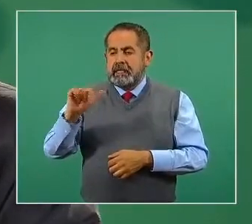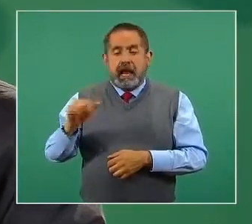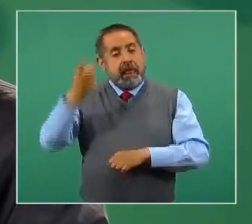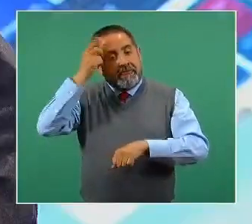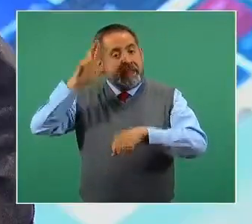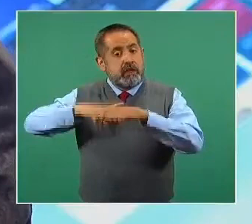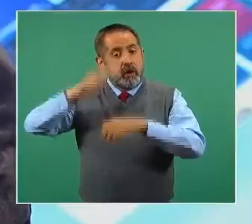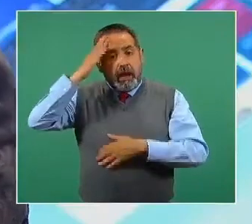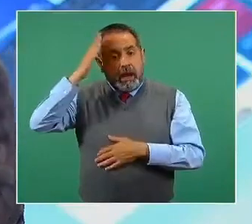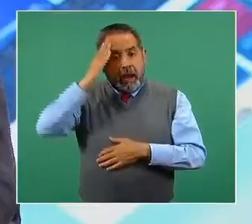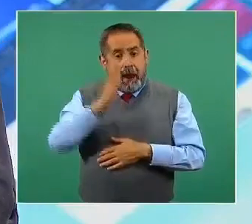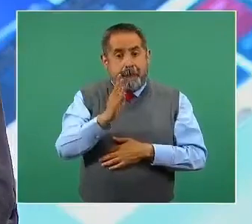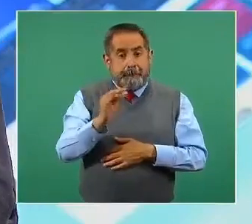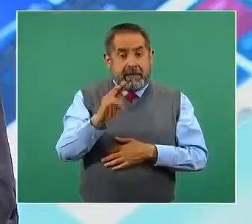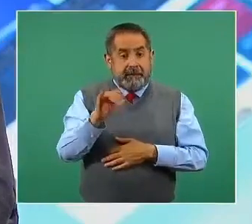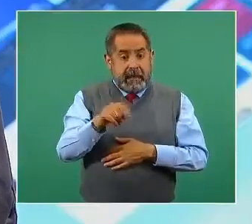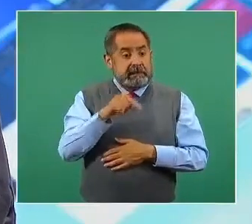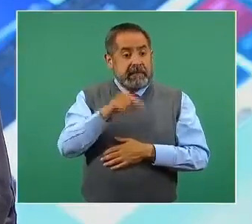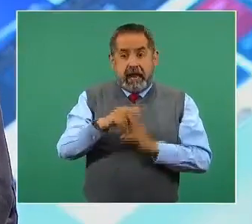Birmex, va a viajar a Rusia